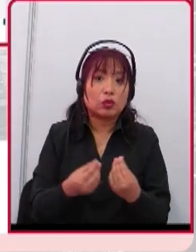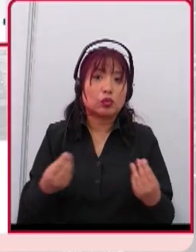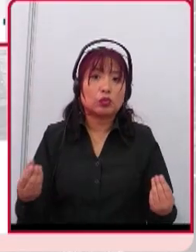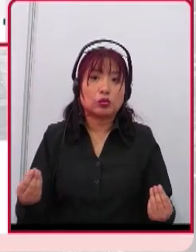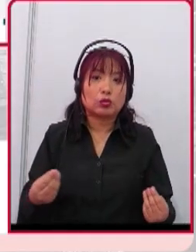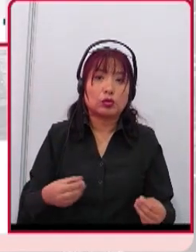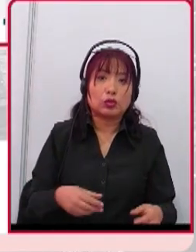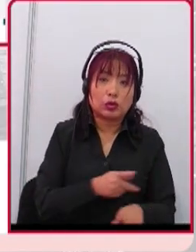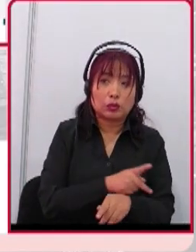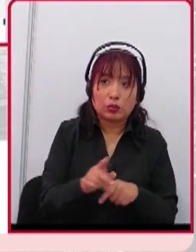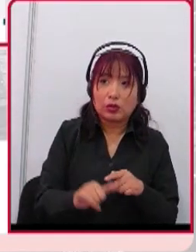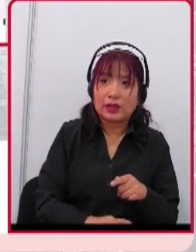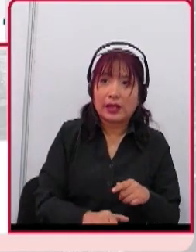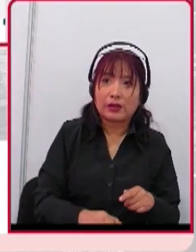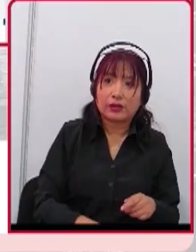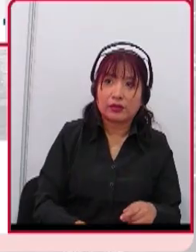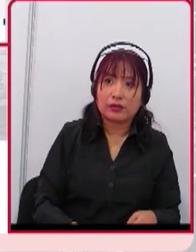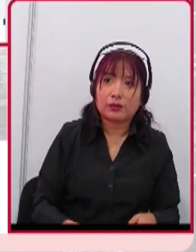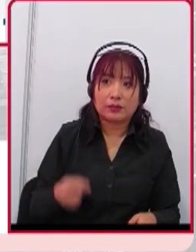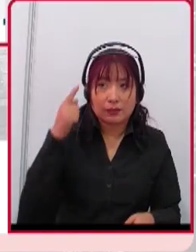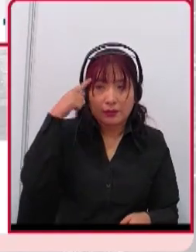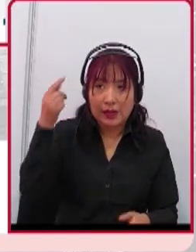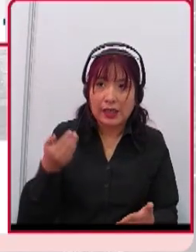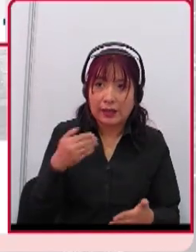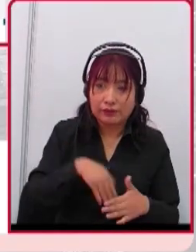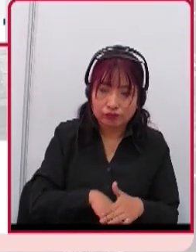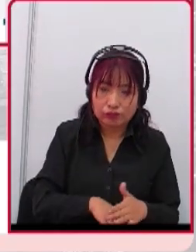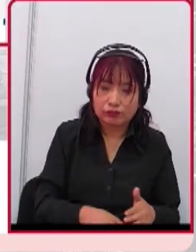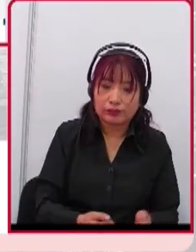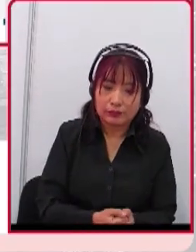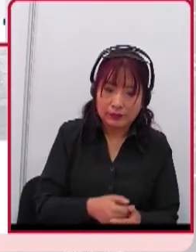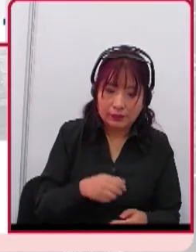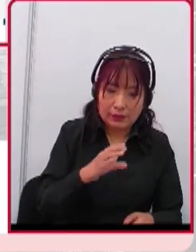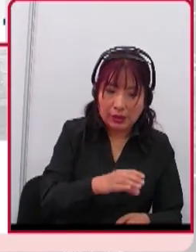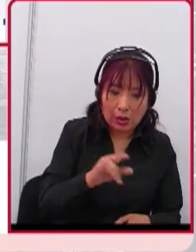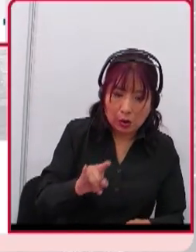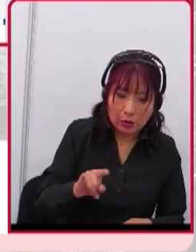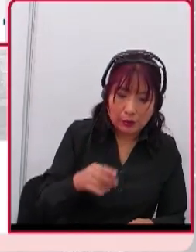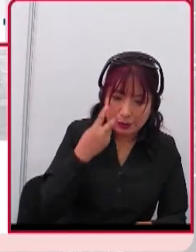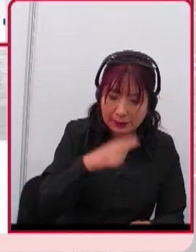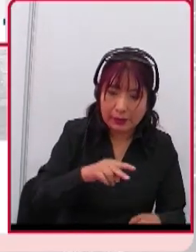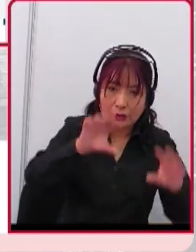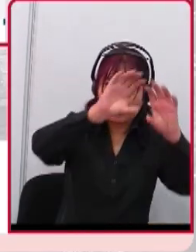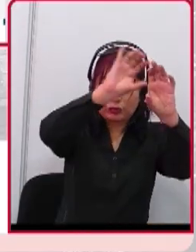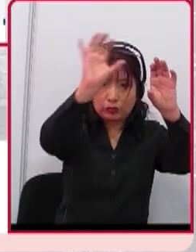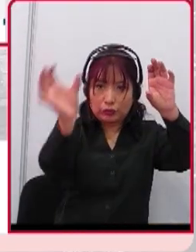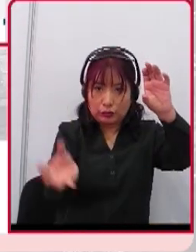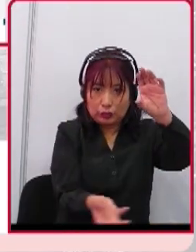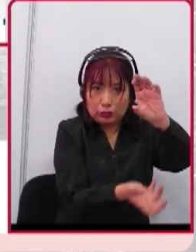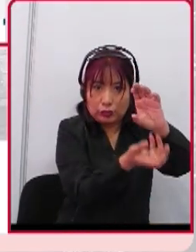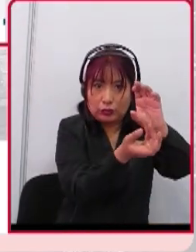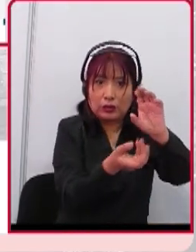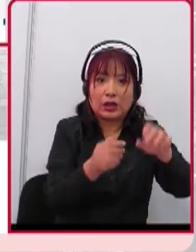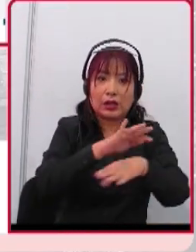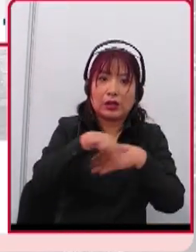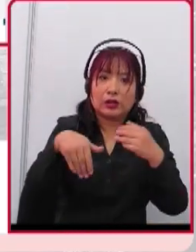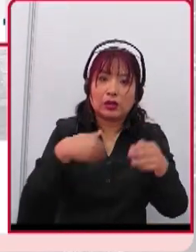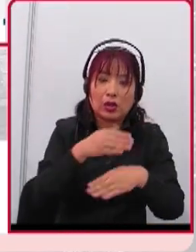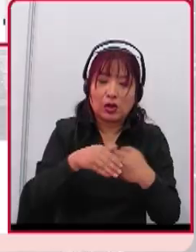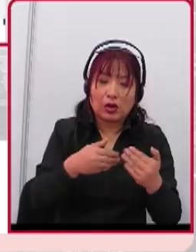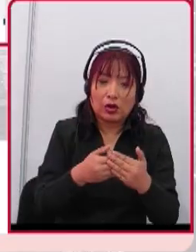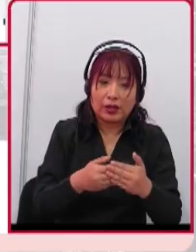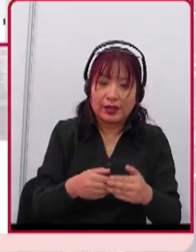inversión. Esta dona nos refleja la producción cuprífera por empresa al cierre del 2024. Entonces, tenemos